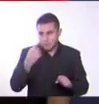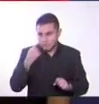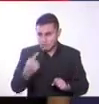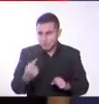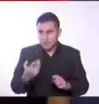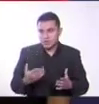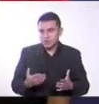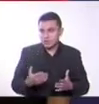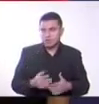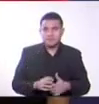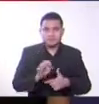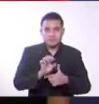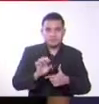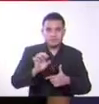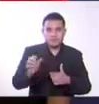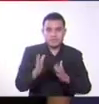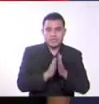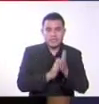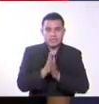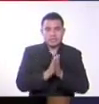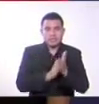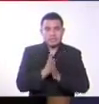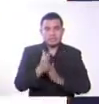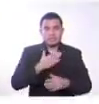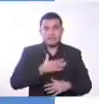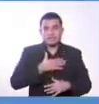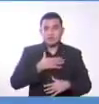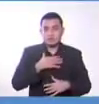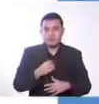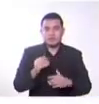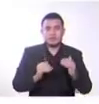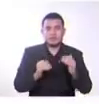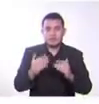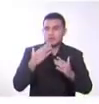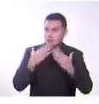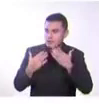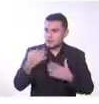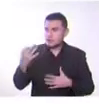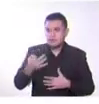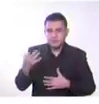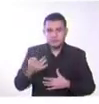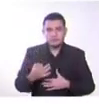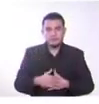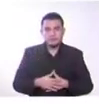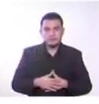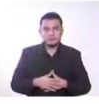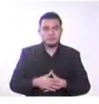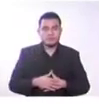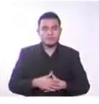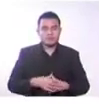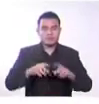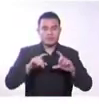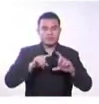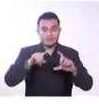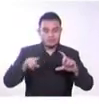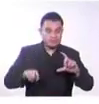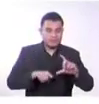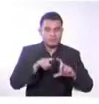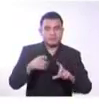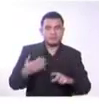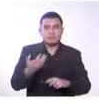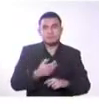datos de interés que también me gustaría que nos explicara. Bueno, en esta lámina podemos